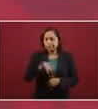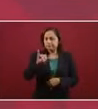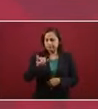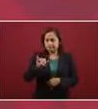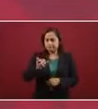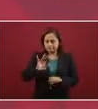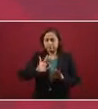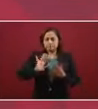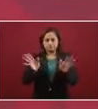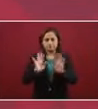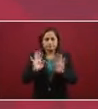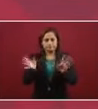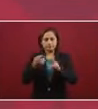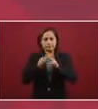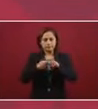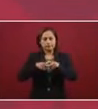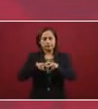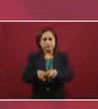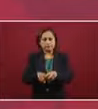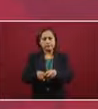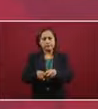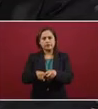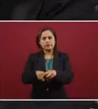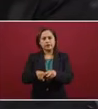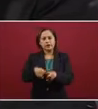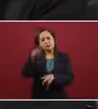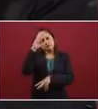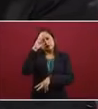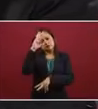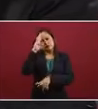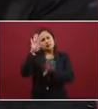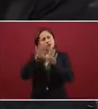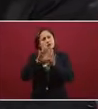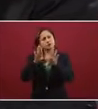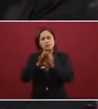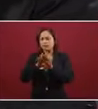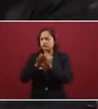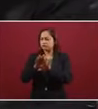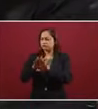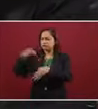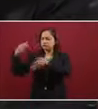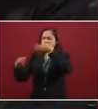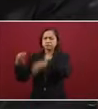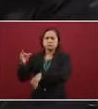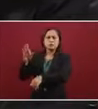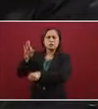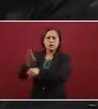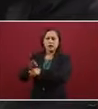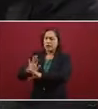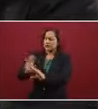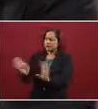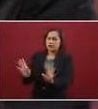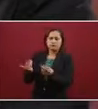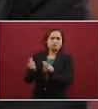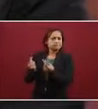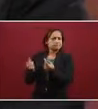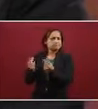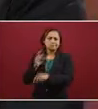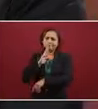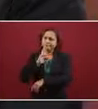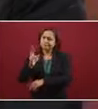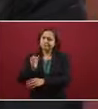tramitando que se resuelva en definitiva lo de los amparos, porque en efecto necesitamos